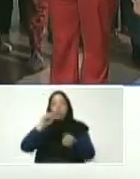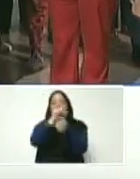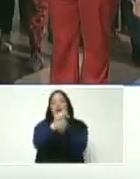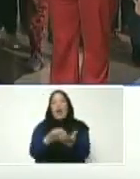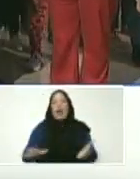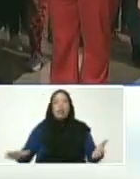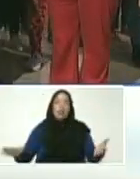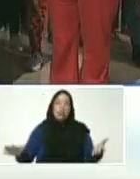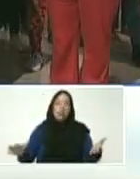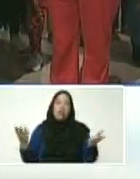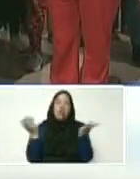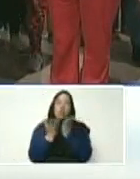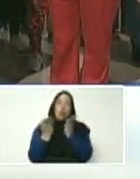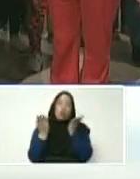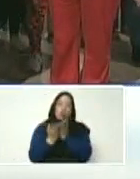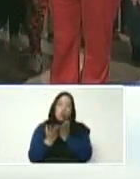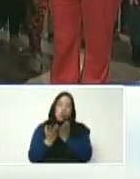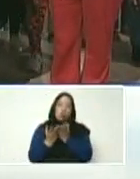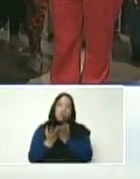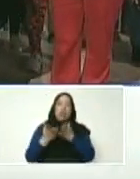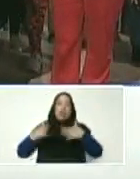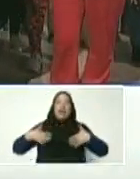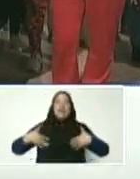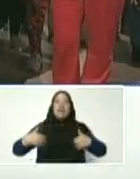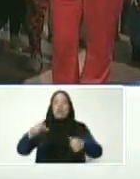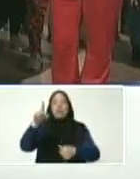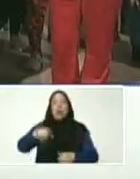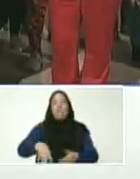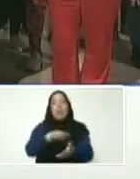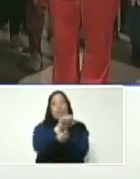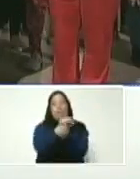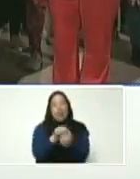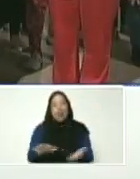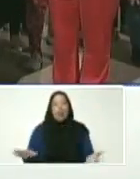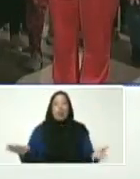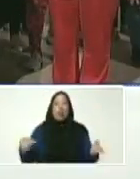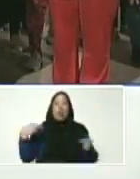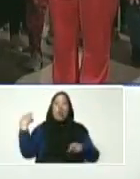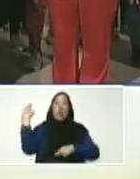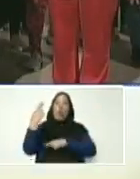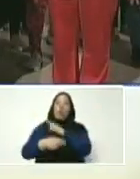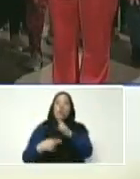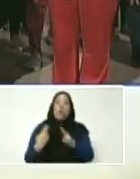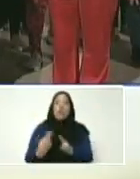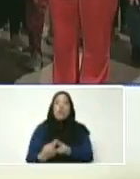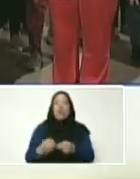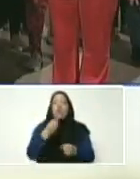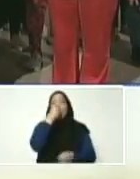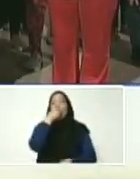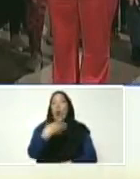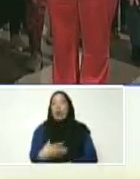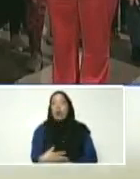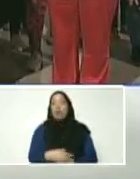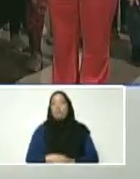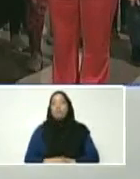calidad. Y de la salud pública gratuita, universal y de calidad. En